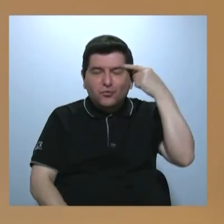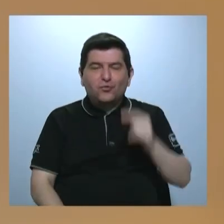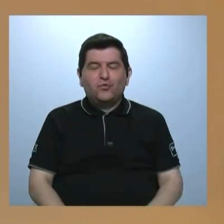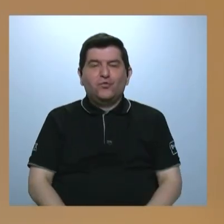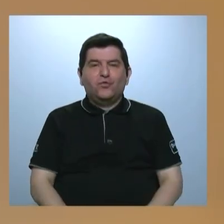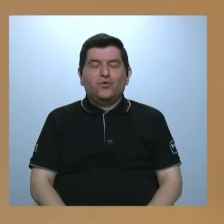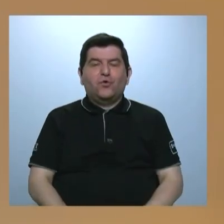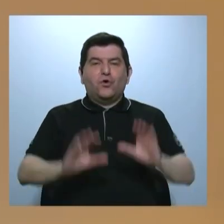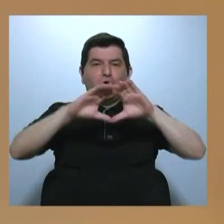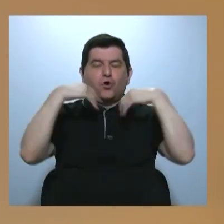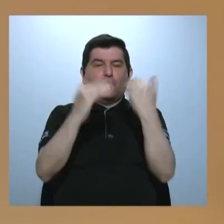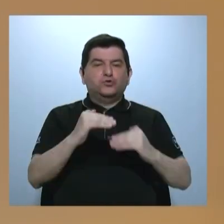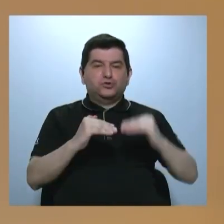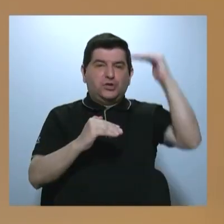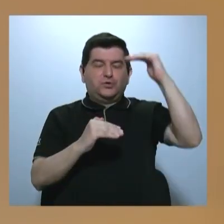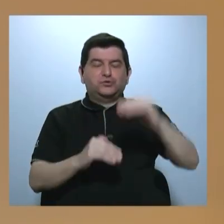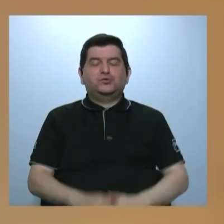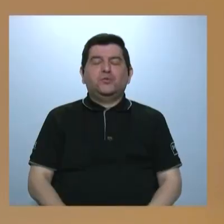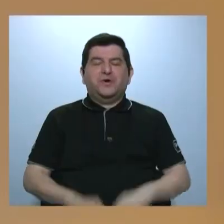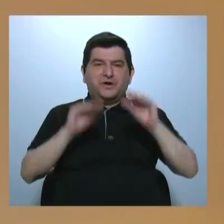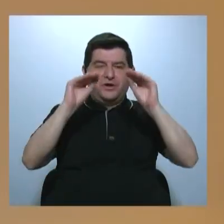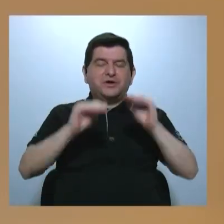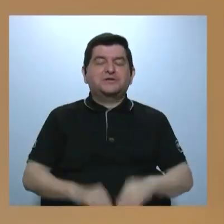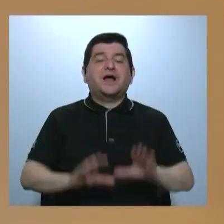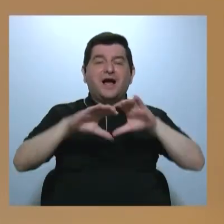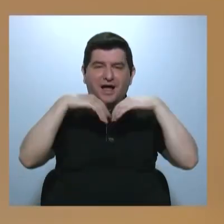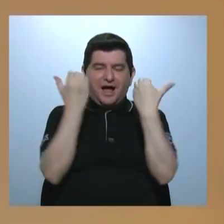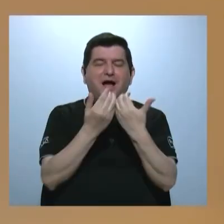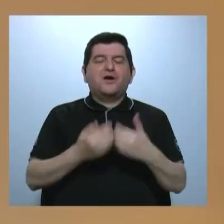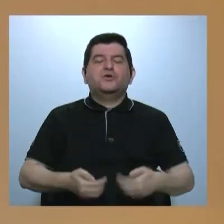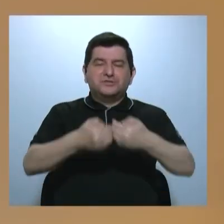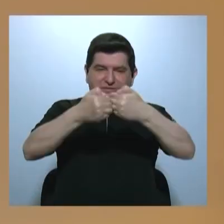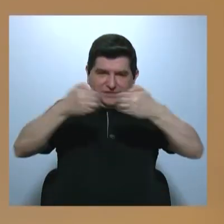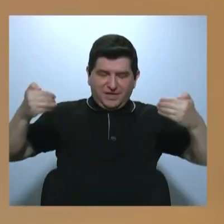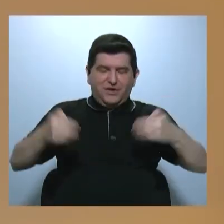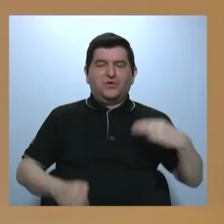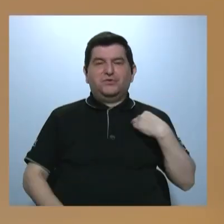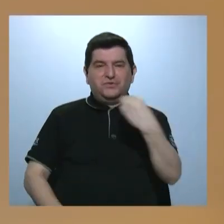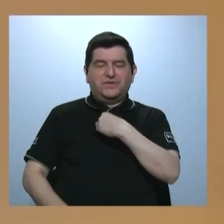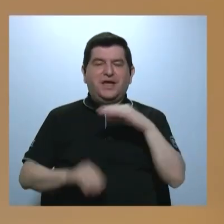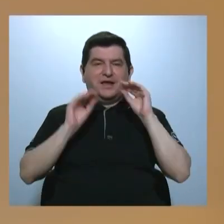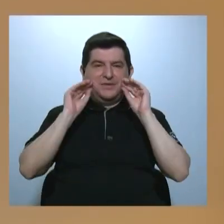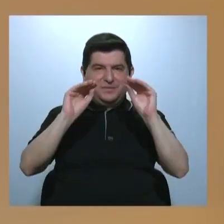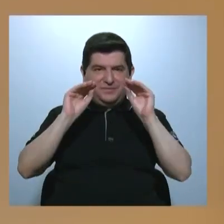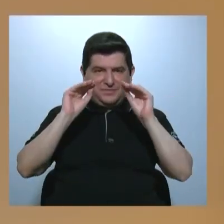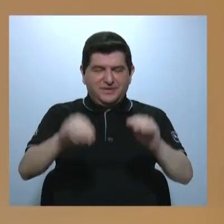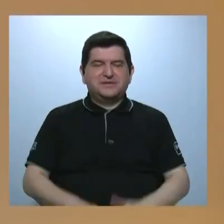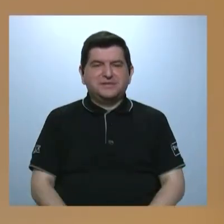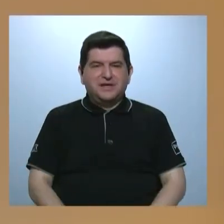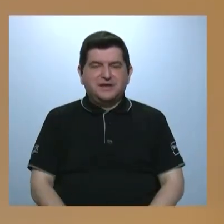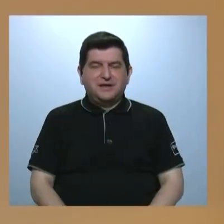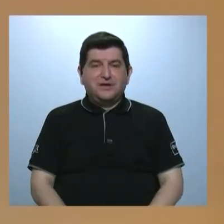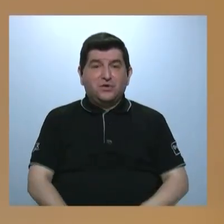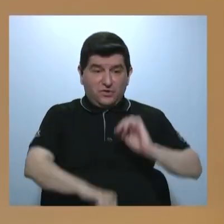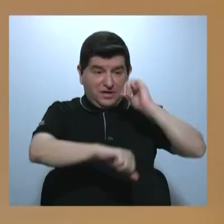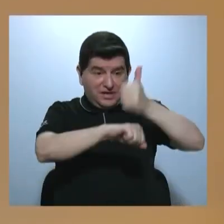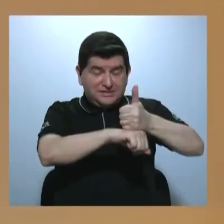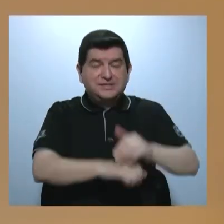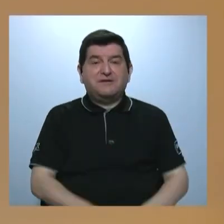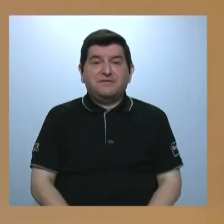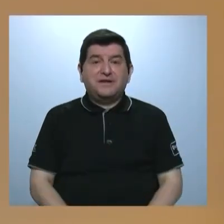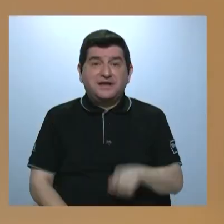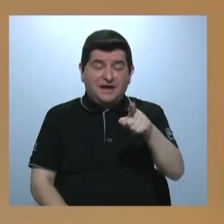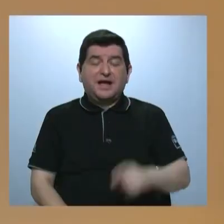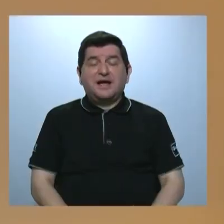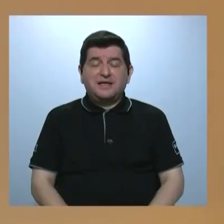Superior de Educación sí actúe como consejo independiente del Ministerio de Educación, que le emita las disposiciones que tiene que trabajar el Ministerio, porque en